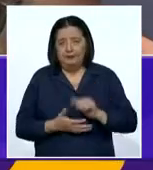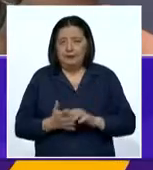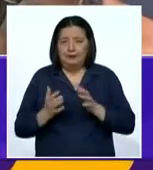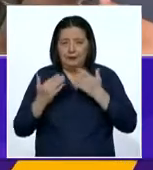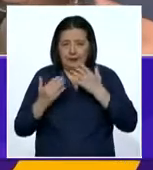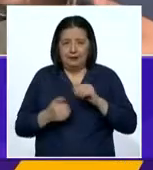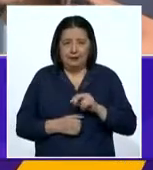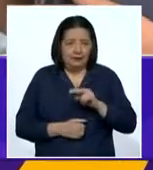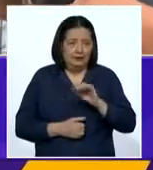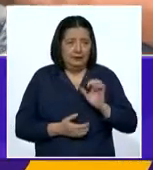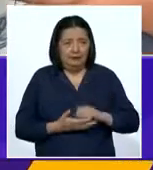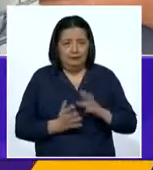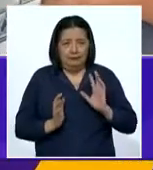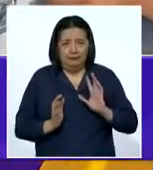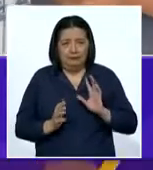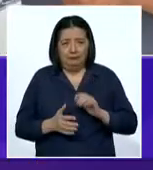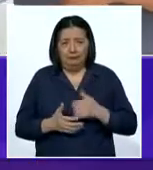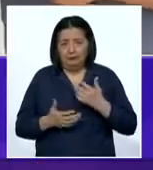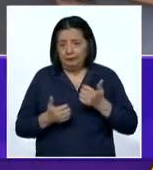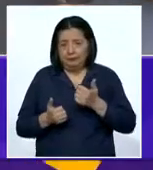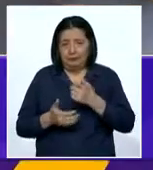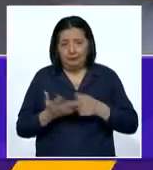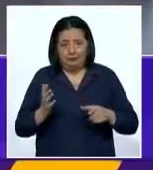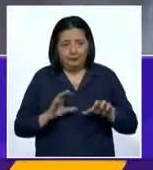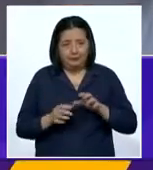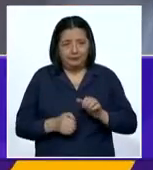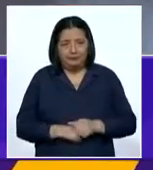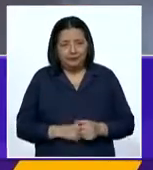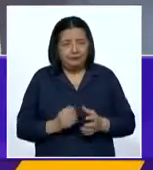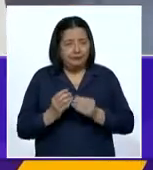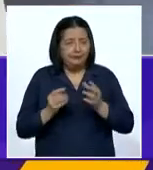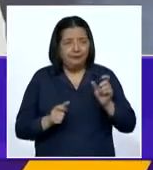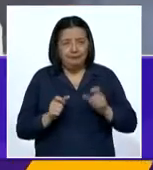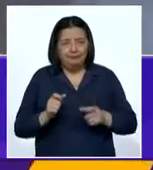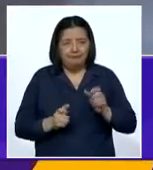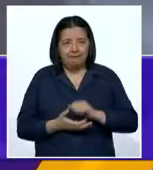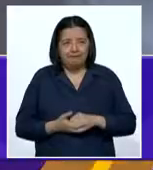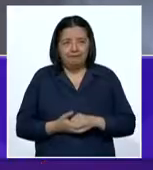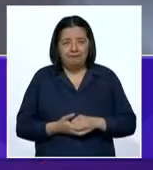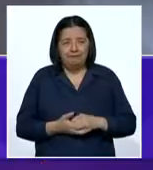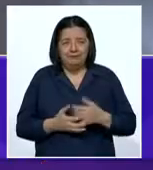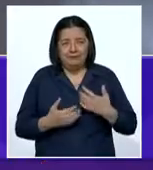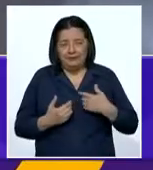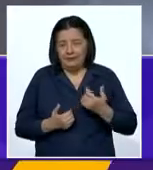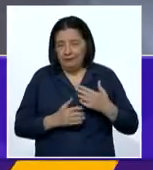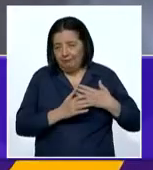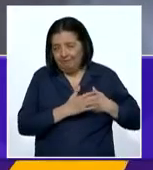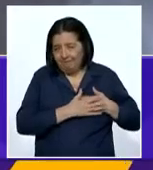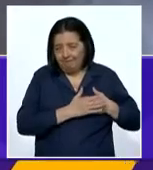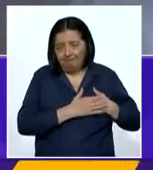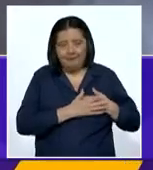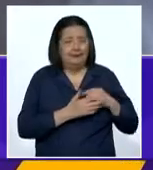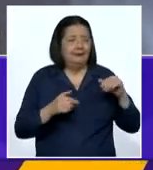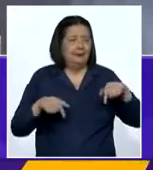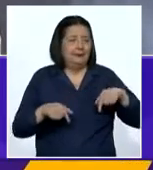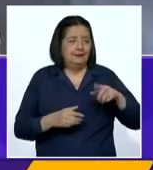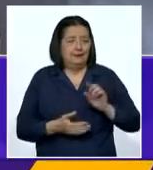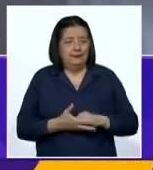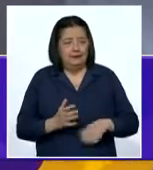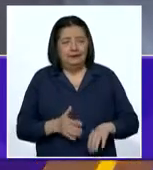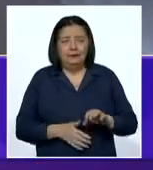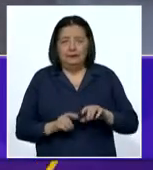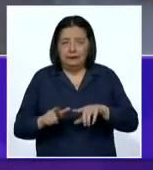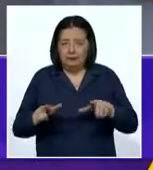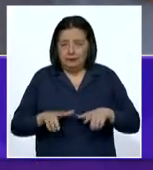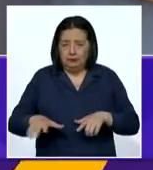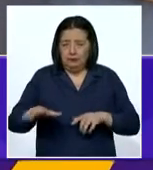Gracias, Natsumi. Gracias por la gran acción que ella ha tenido. Son muchas personas que tienen muy, muy buen corazón aquí en Cocharcas,